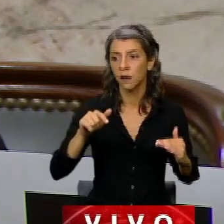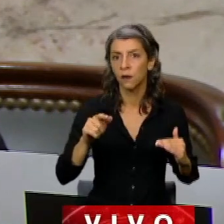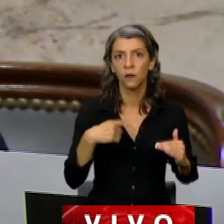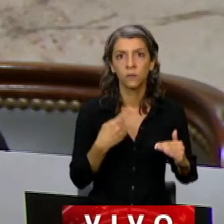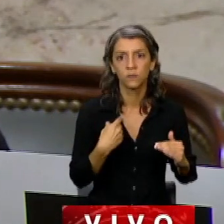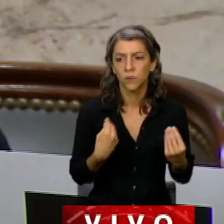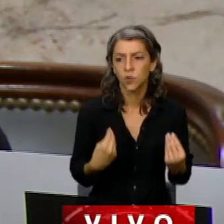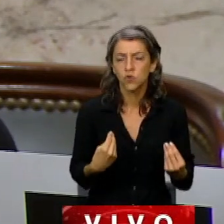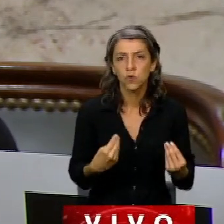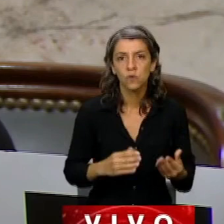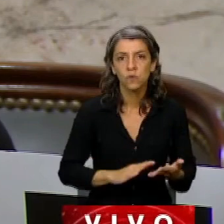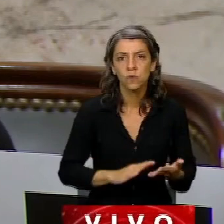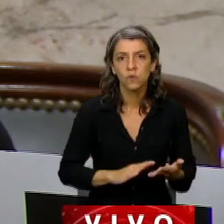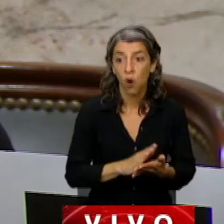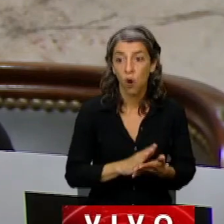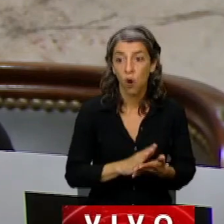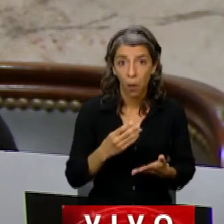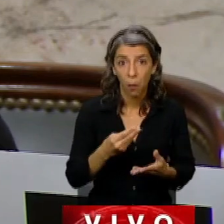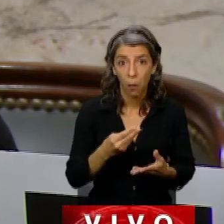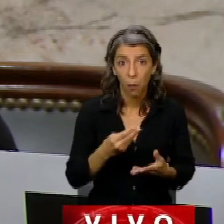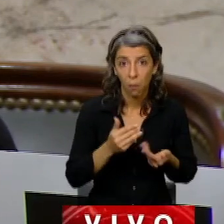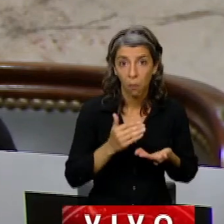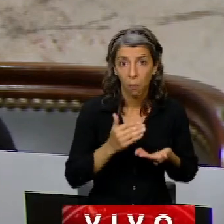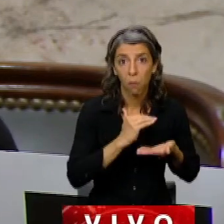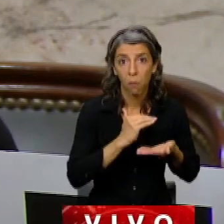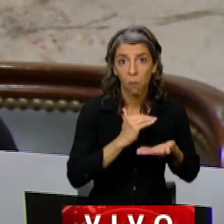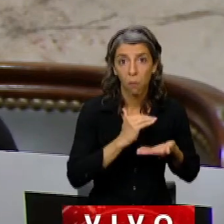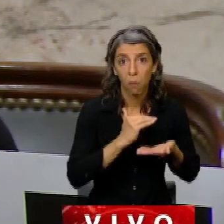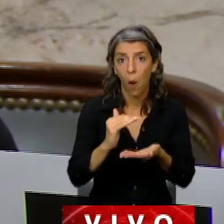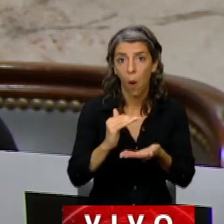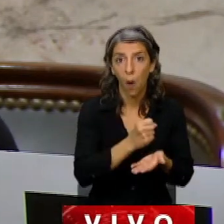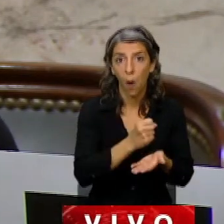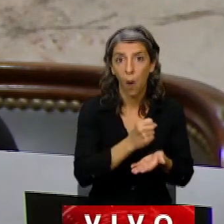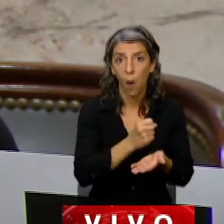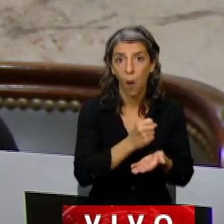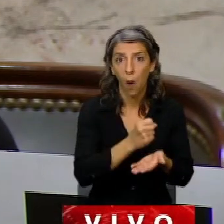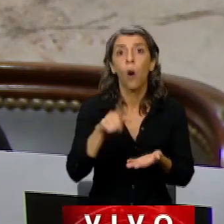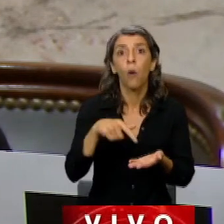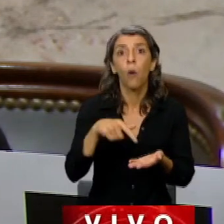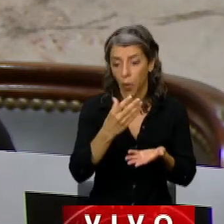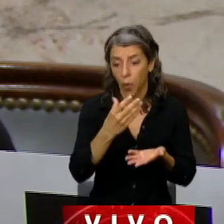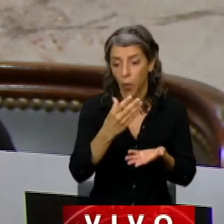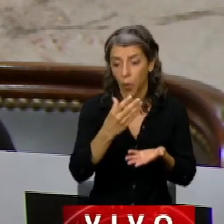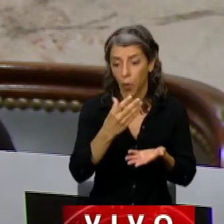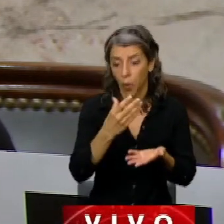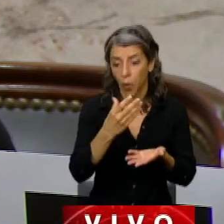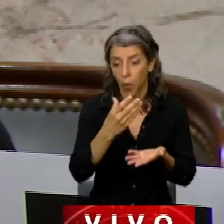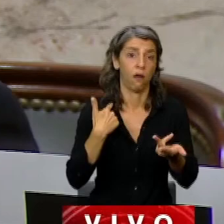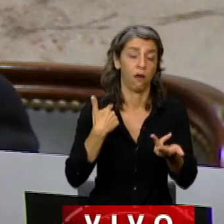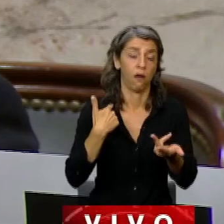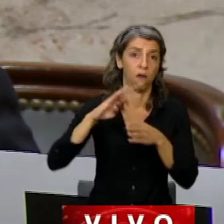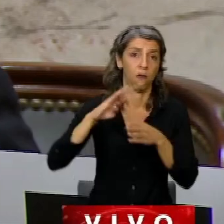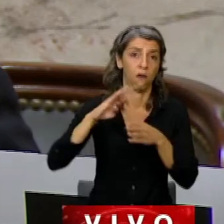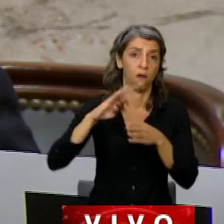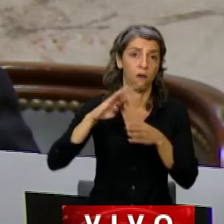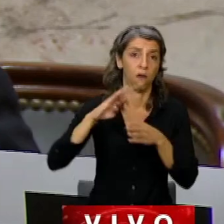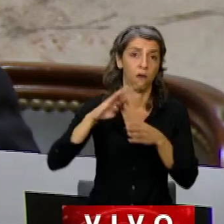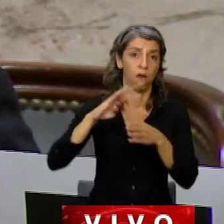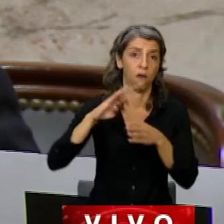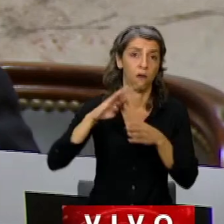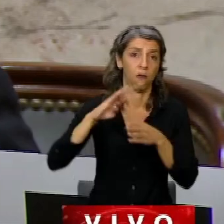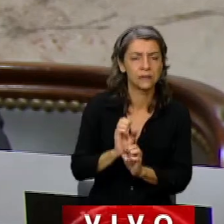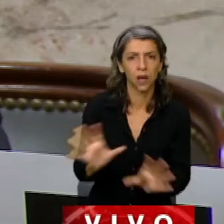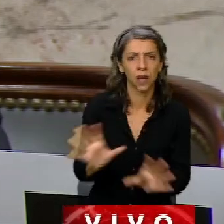financiarlo. Usted lo puede financiar, por ejemplo, tomando deuda, una verdadera atrocidad, porque es